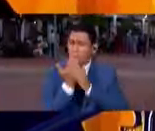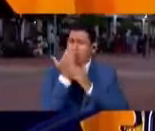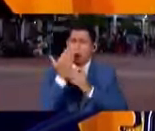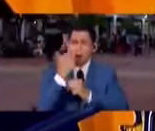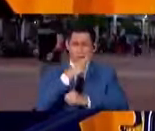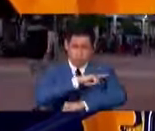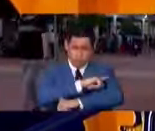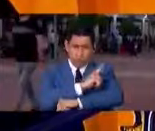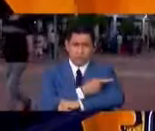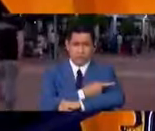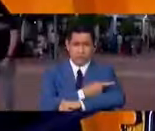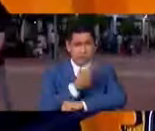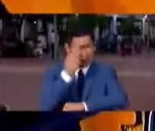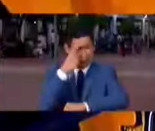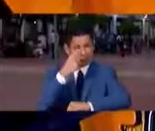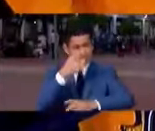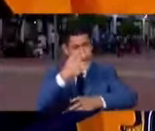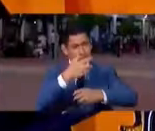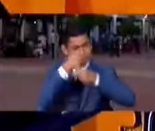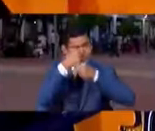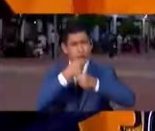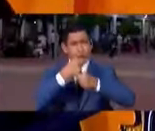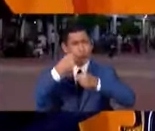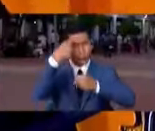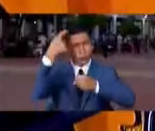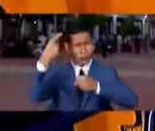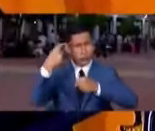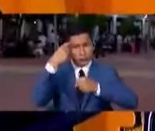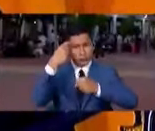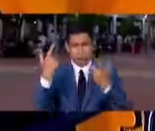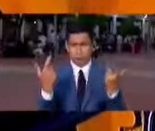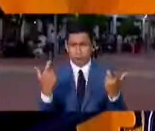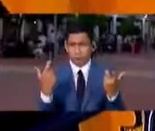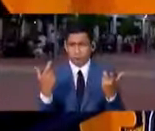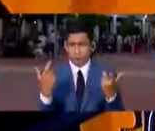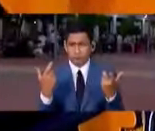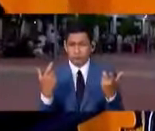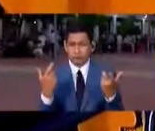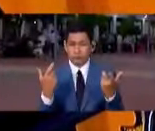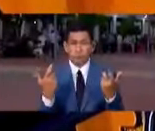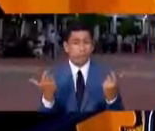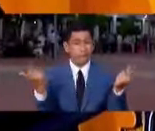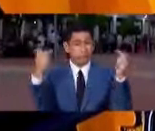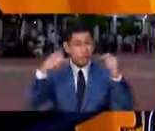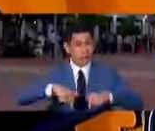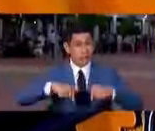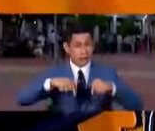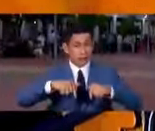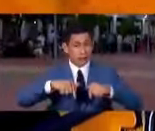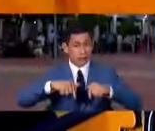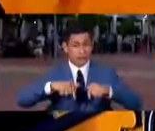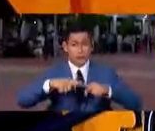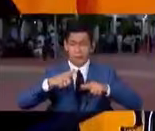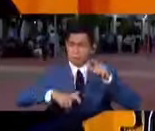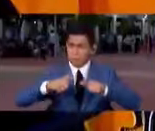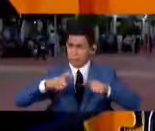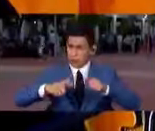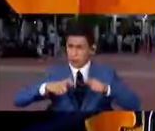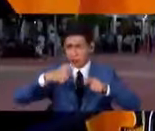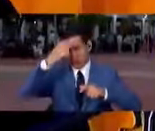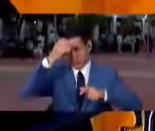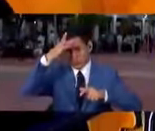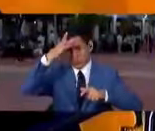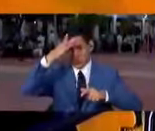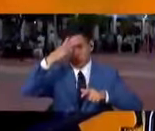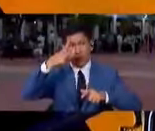realidad sus sueños de prosperidad. Aquí no hay capataces, aquí hay un montón de ciudadanos capaces y